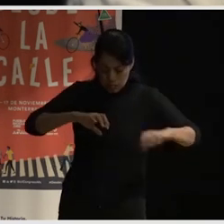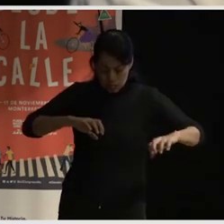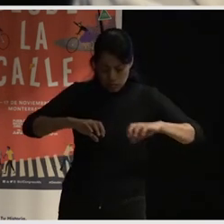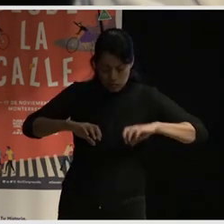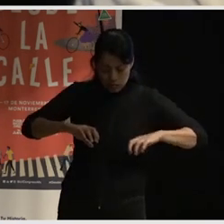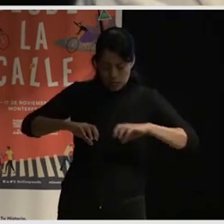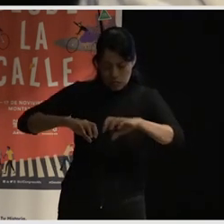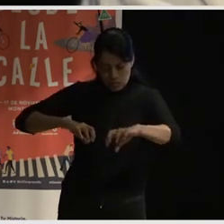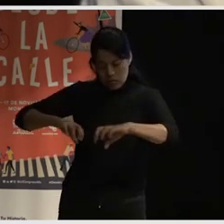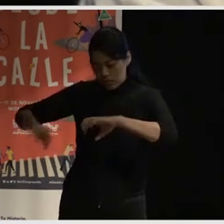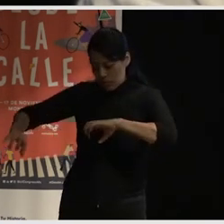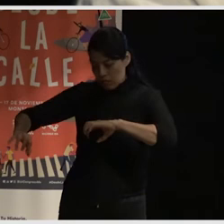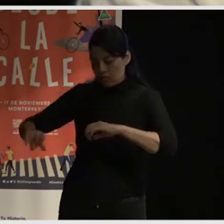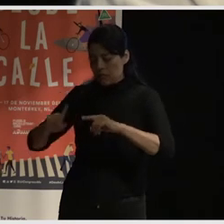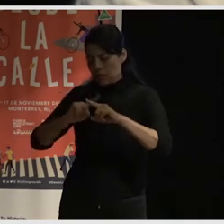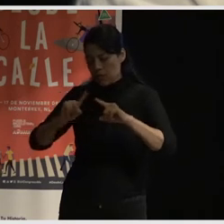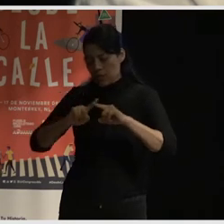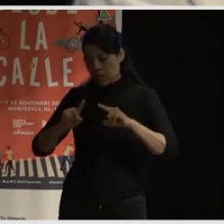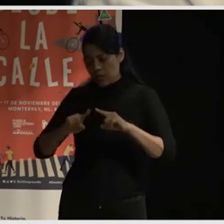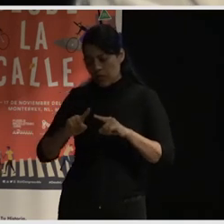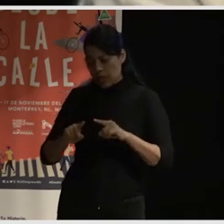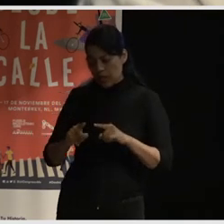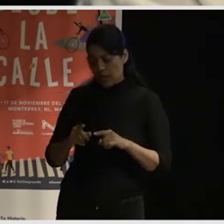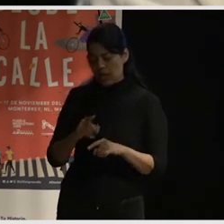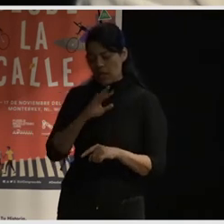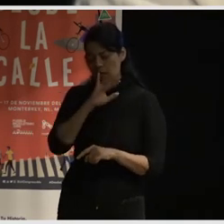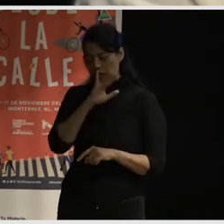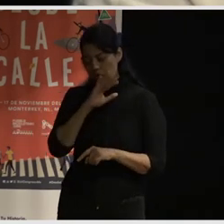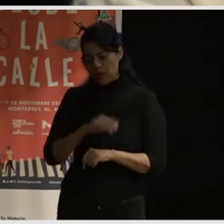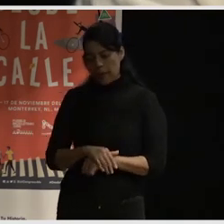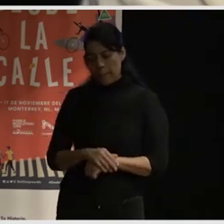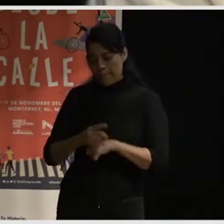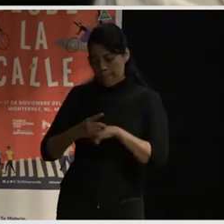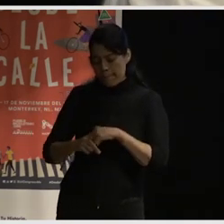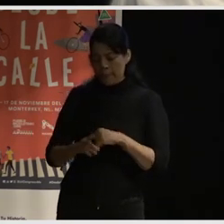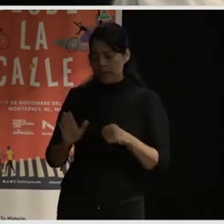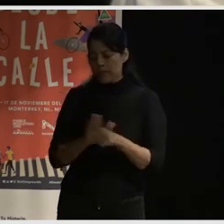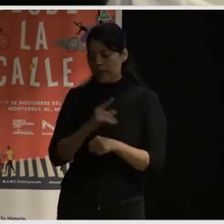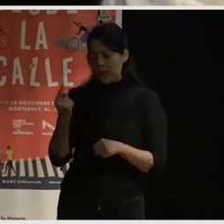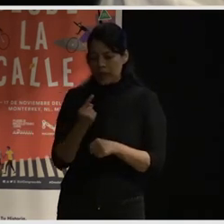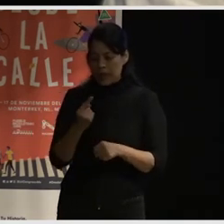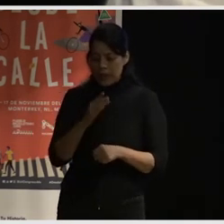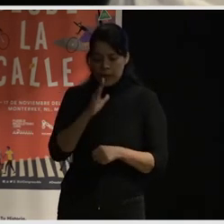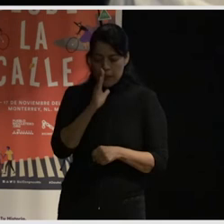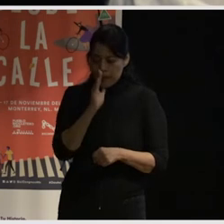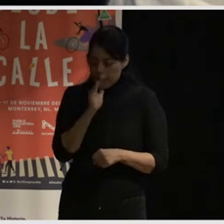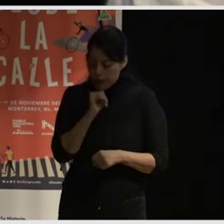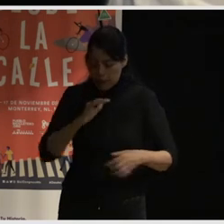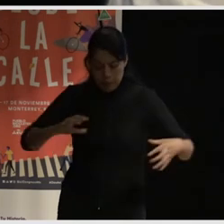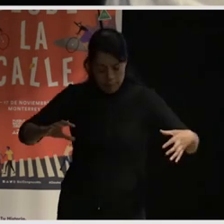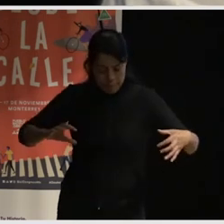tipo de contaminante porque desgraciadamente no se pudo dar la sinergia de los